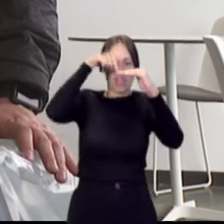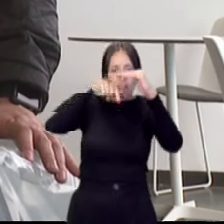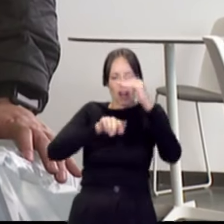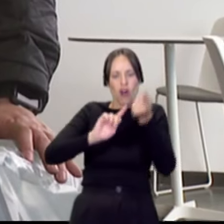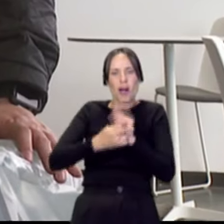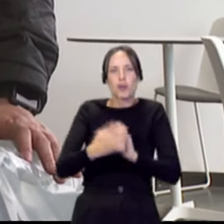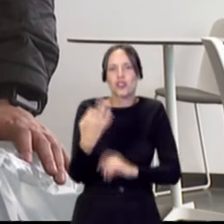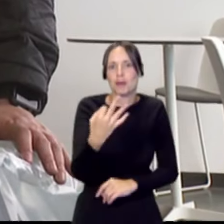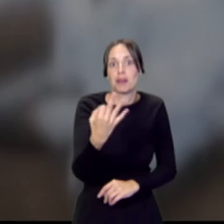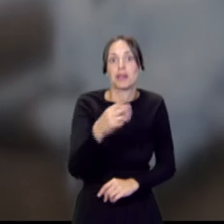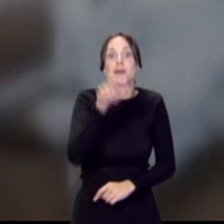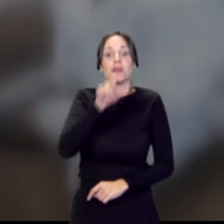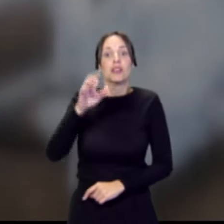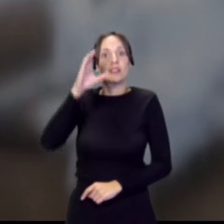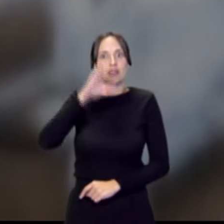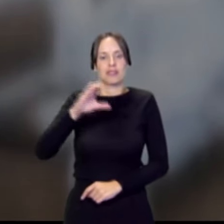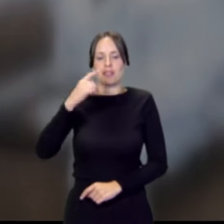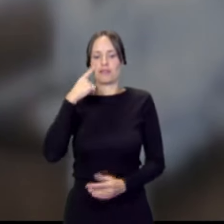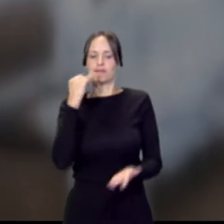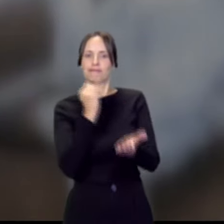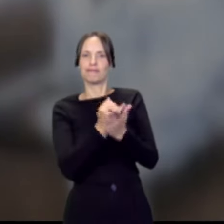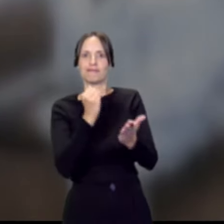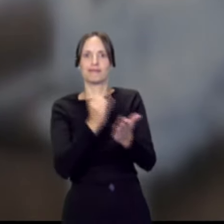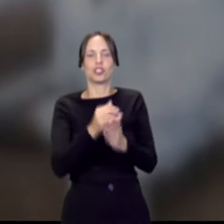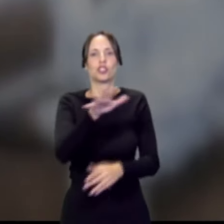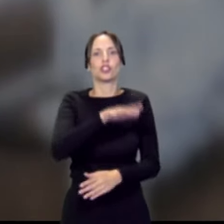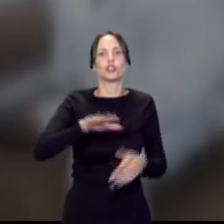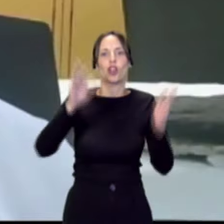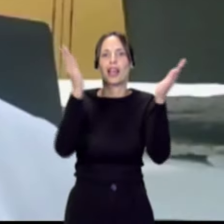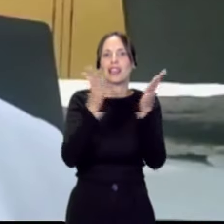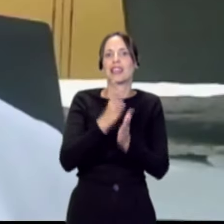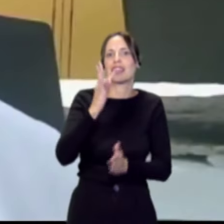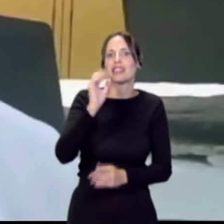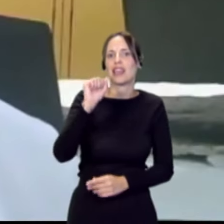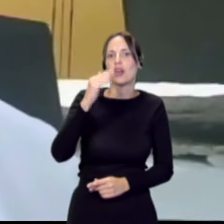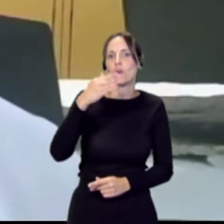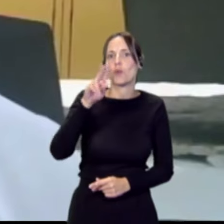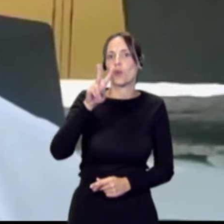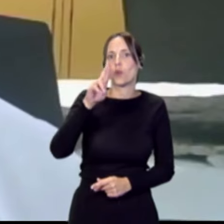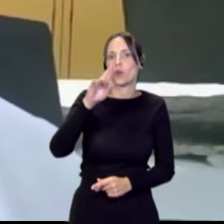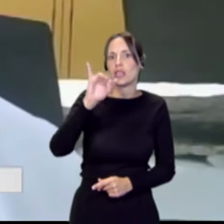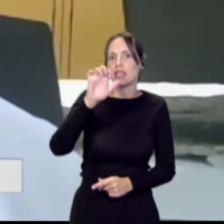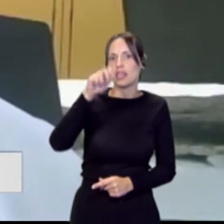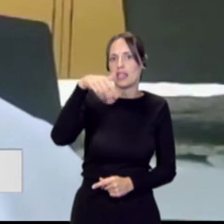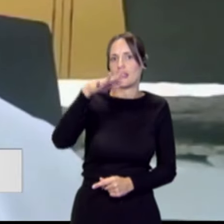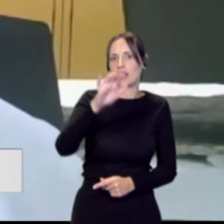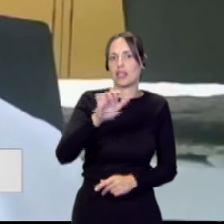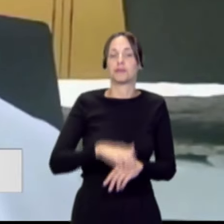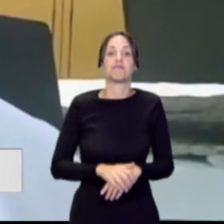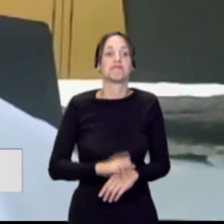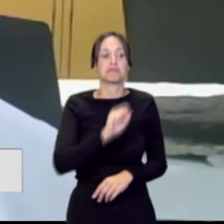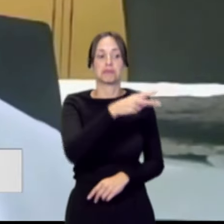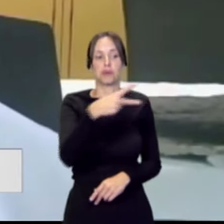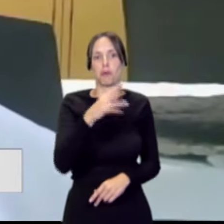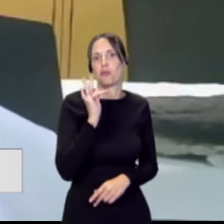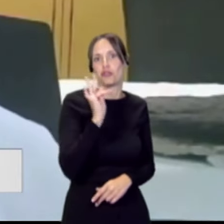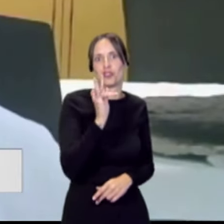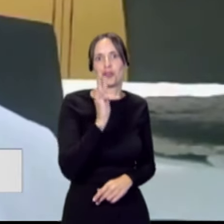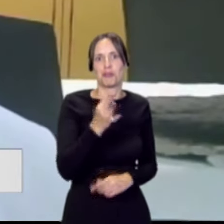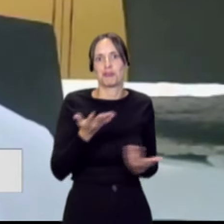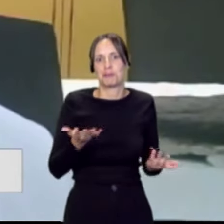científicos lo comprobaron con las primeras pruebas en la caldera de Taburiente. El resultado fue muy bueno. Entonces, estos